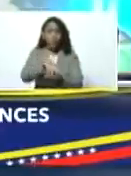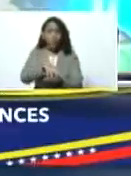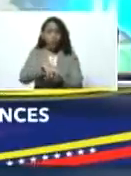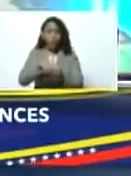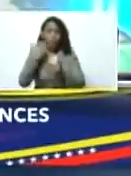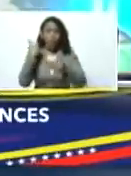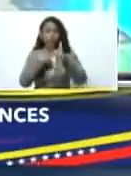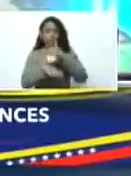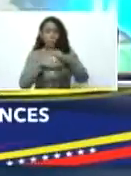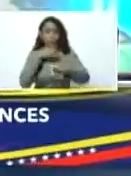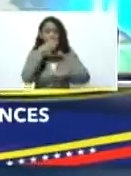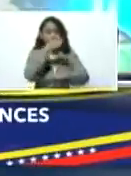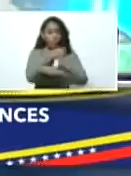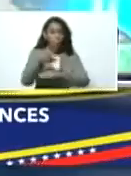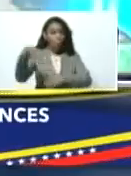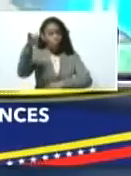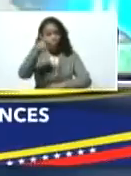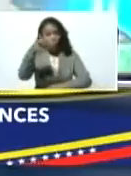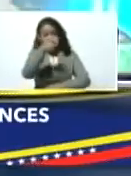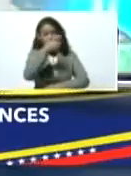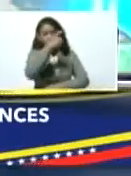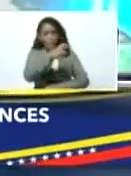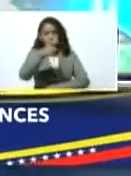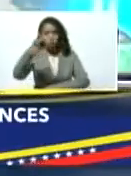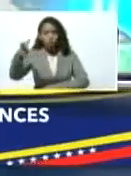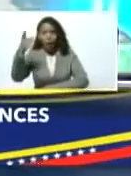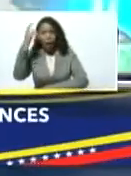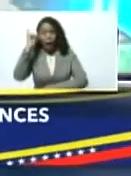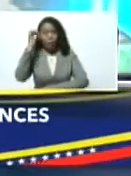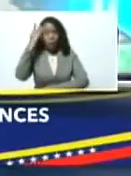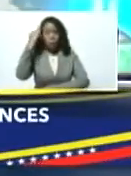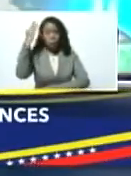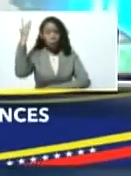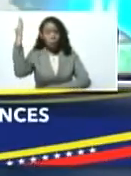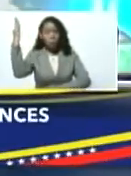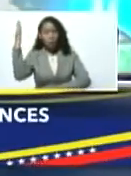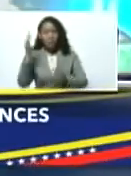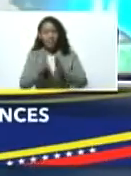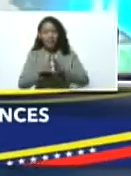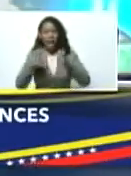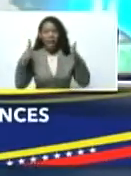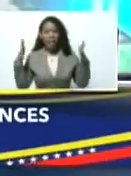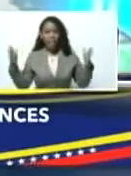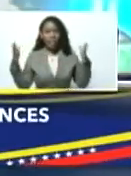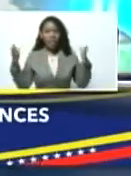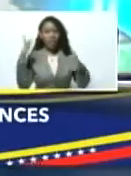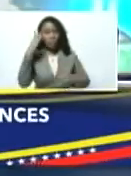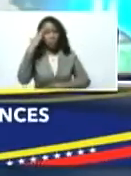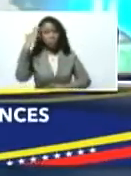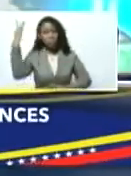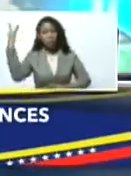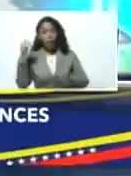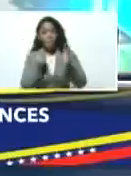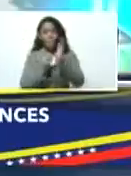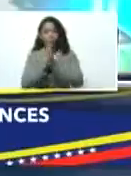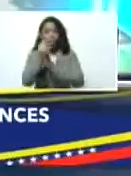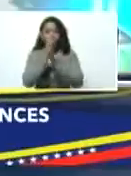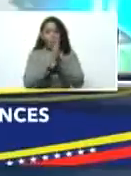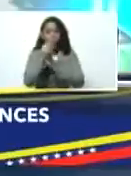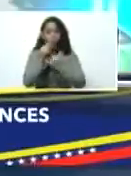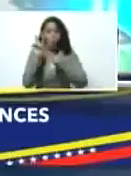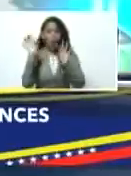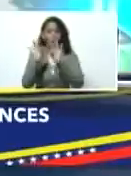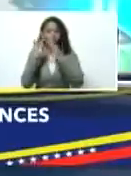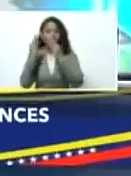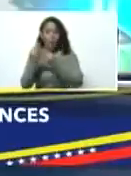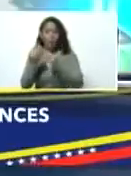salgamos en la búsqueda de las personas que están soñando en grande, que están soñando en emprendimiento, en su